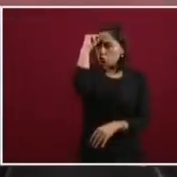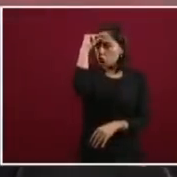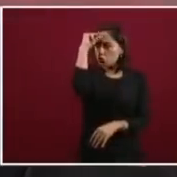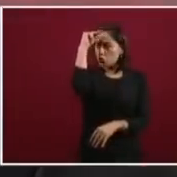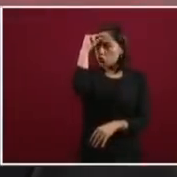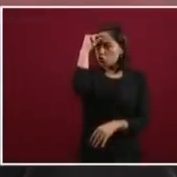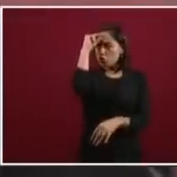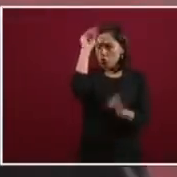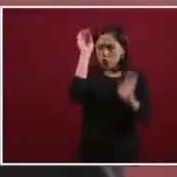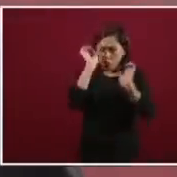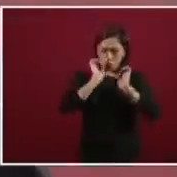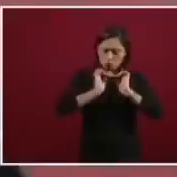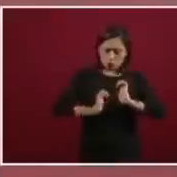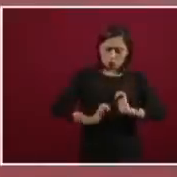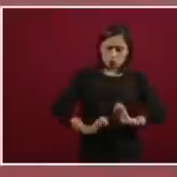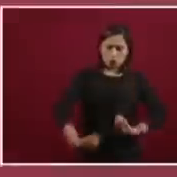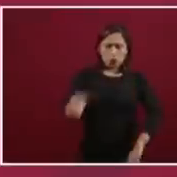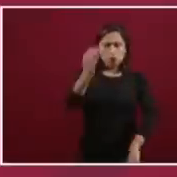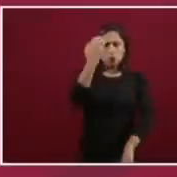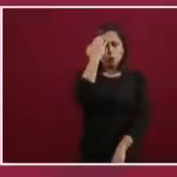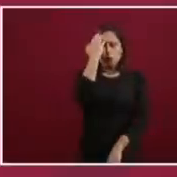refinado profundo